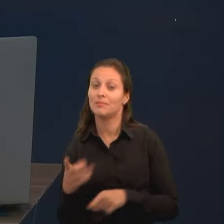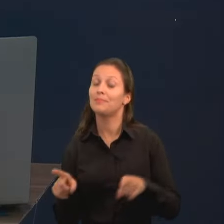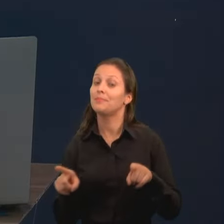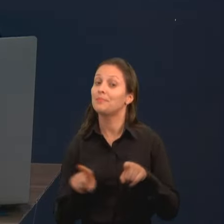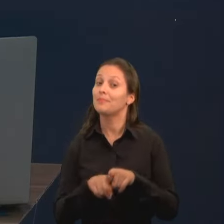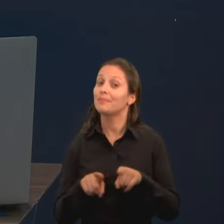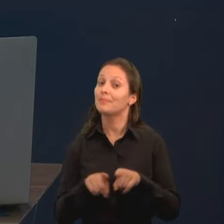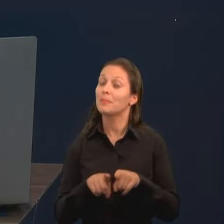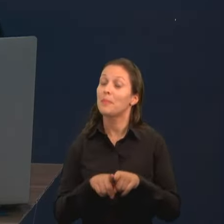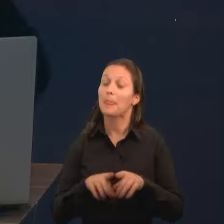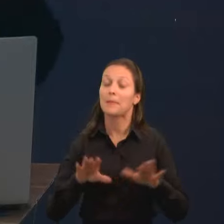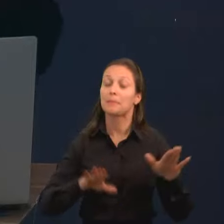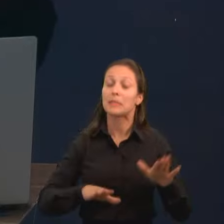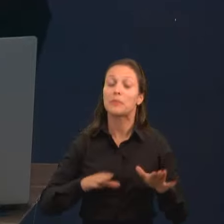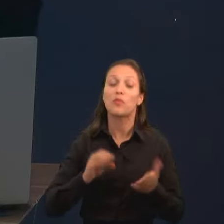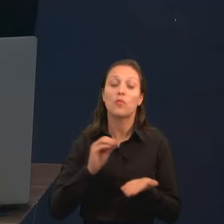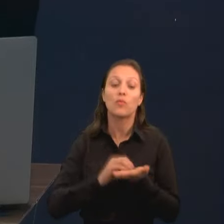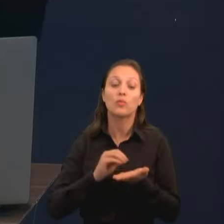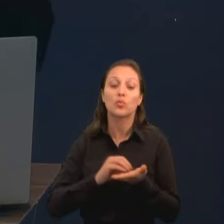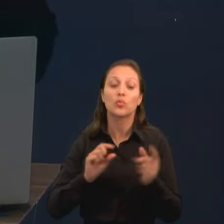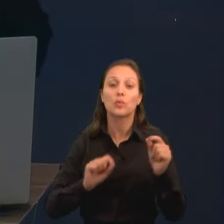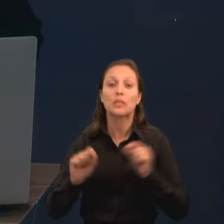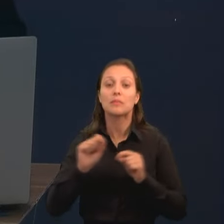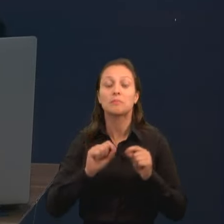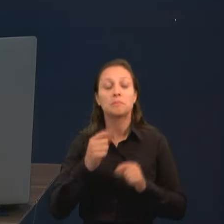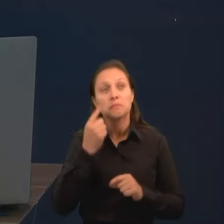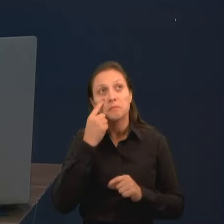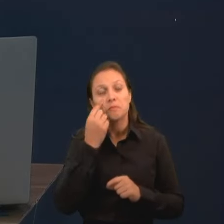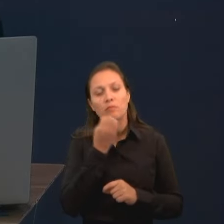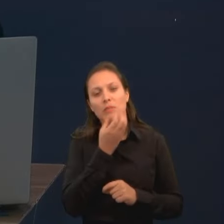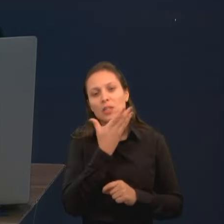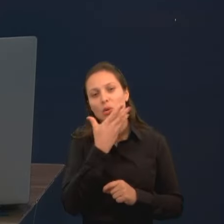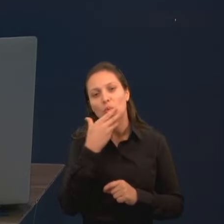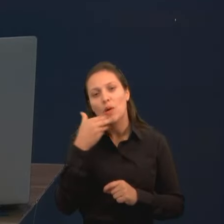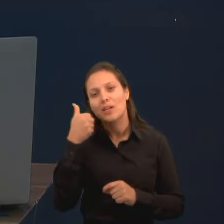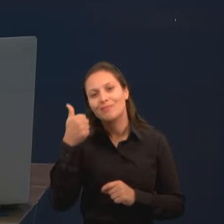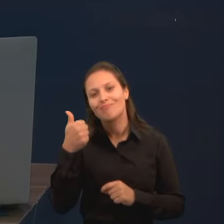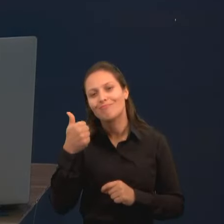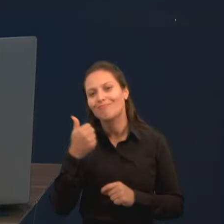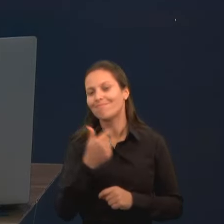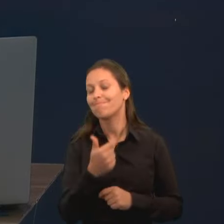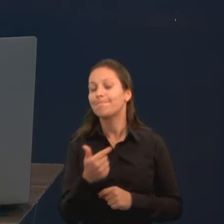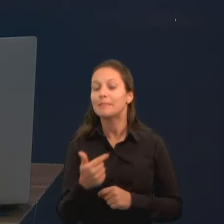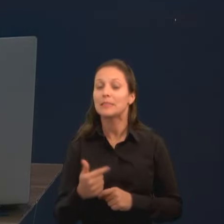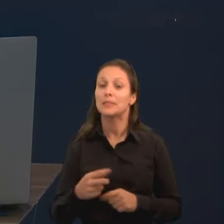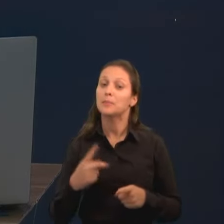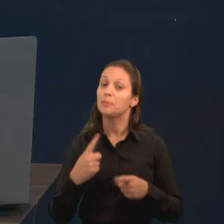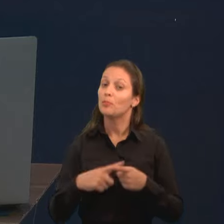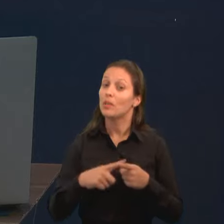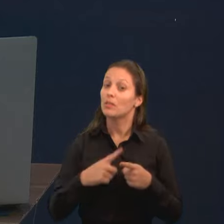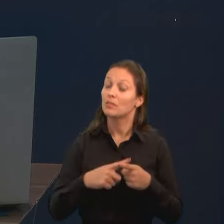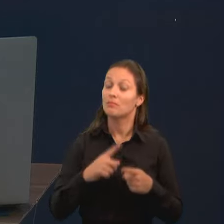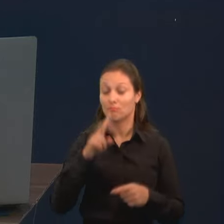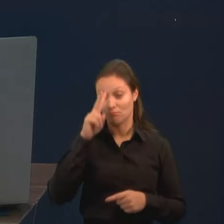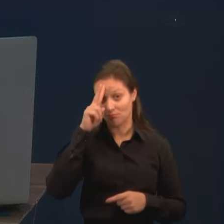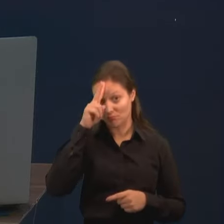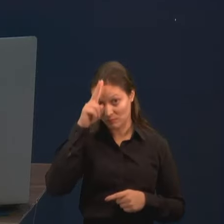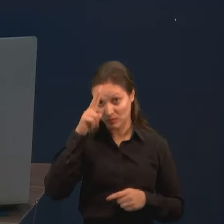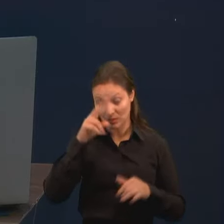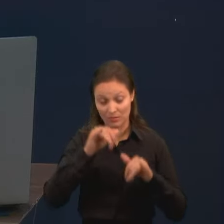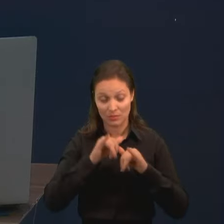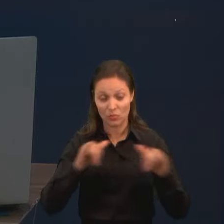cuantitativo y obviamente no lo acompaña un crecimiento cualitativo en la medida que, por la fuerza del